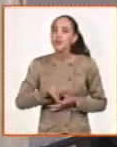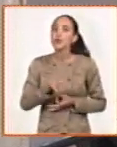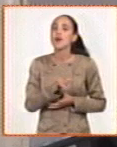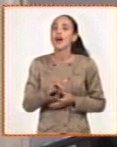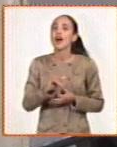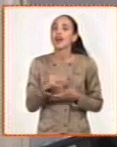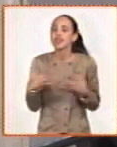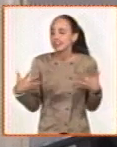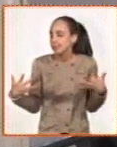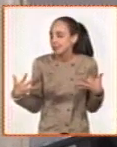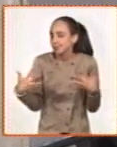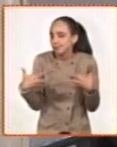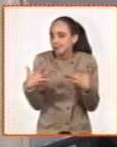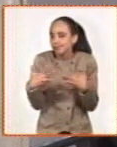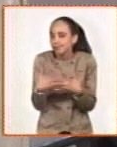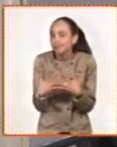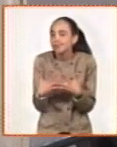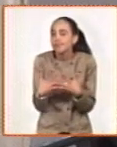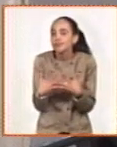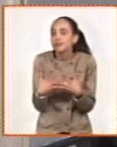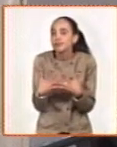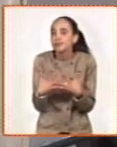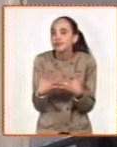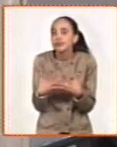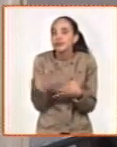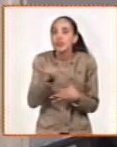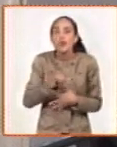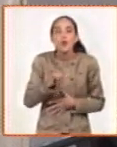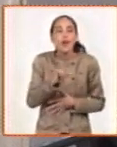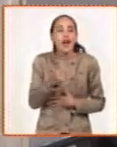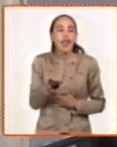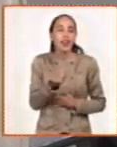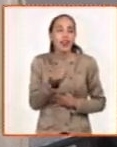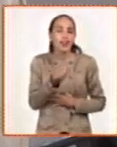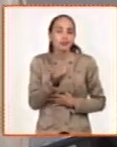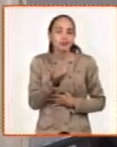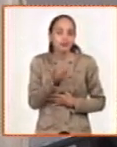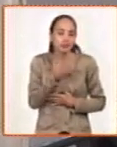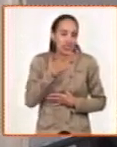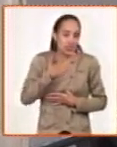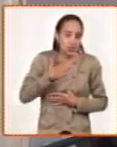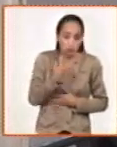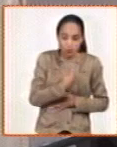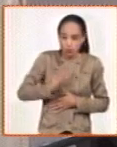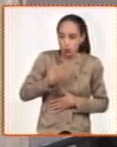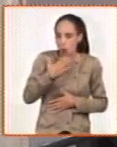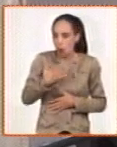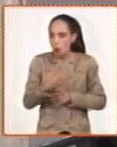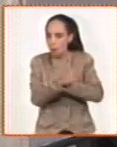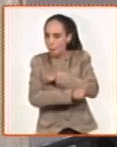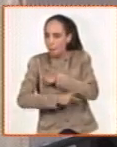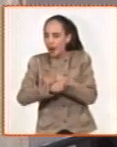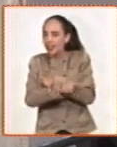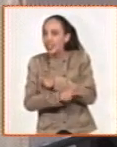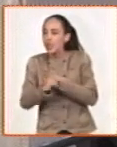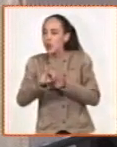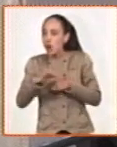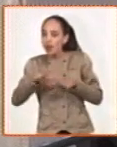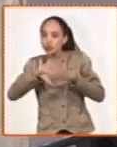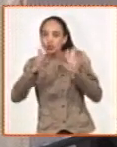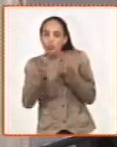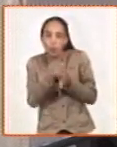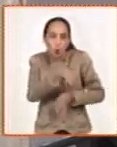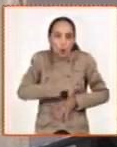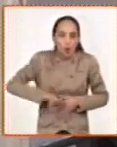unidad entre las motivaciones que tenemos como nación, entre el